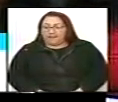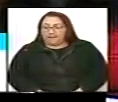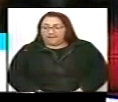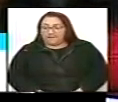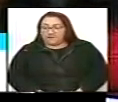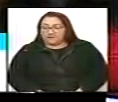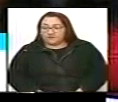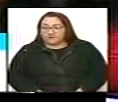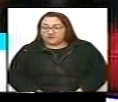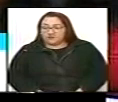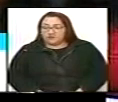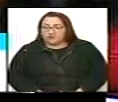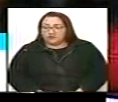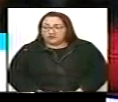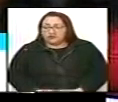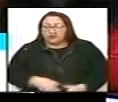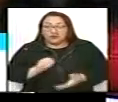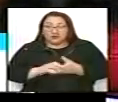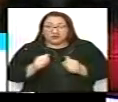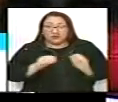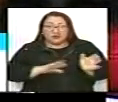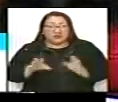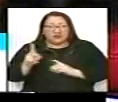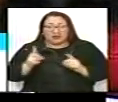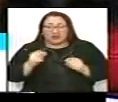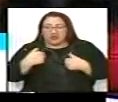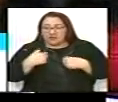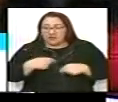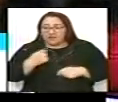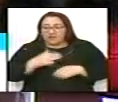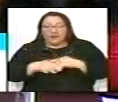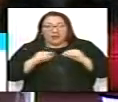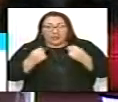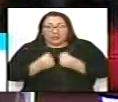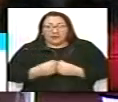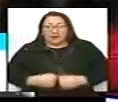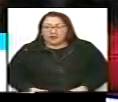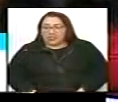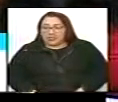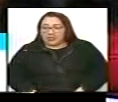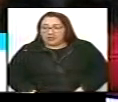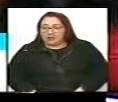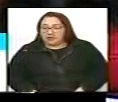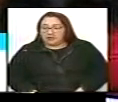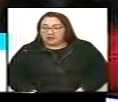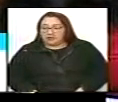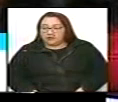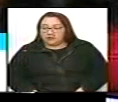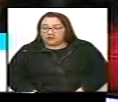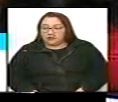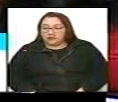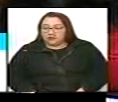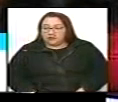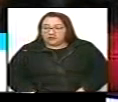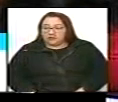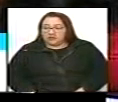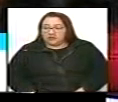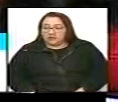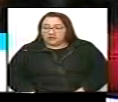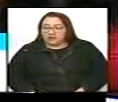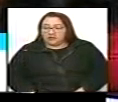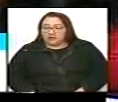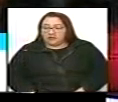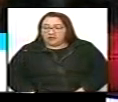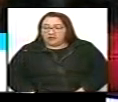esta tapia, es que más bien fuera de ese debate lo que hemos tenido es a casi todo un grupo sentenciando una situación de